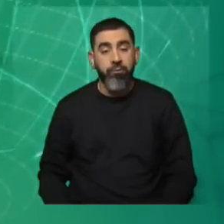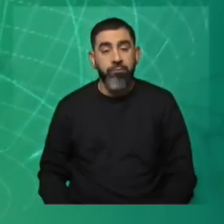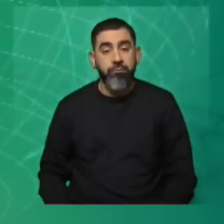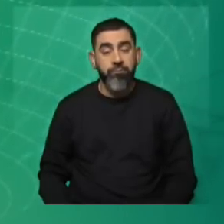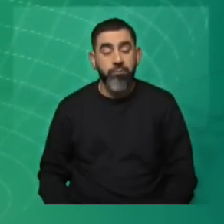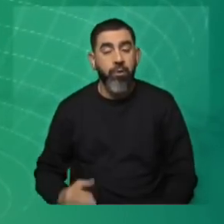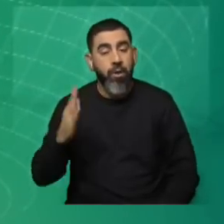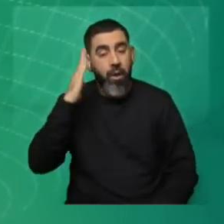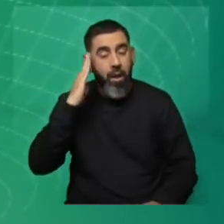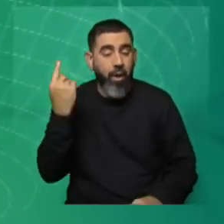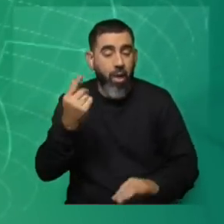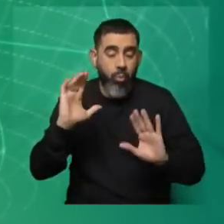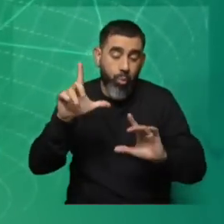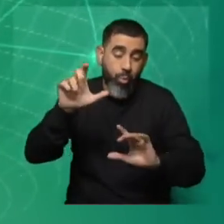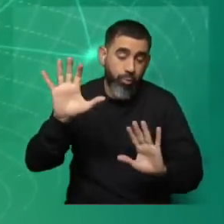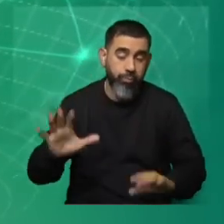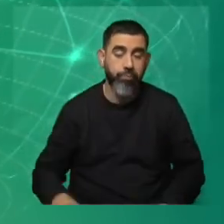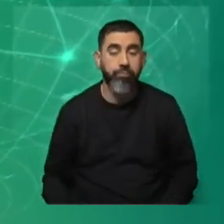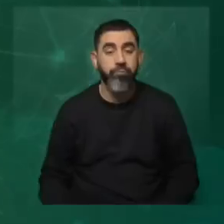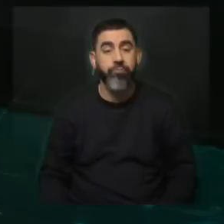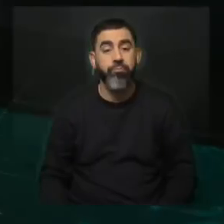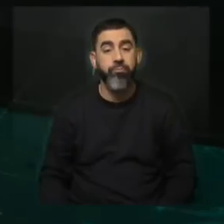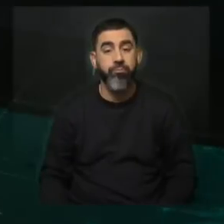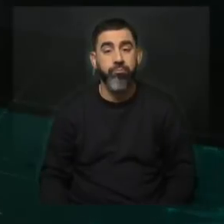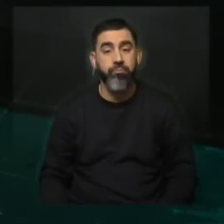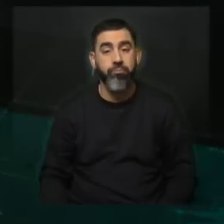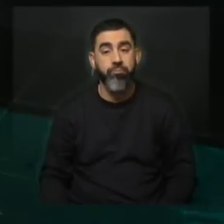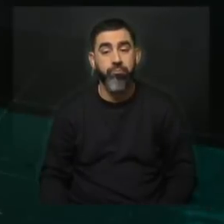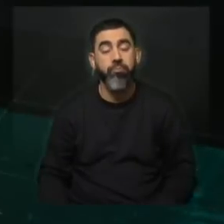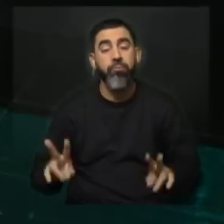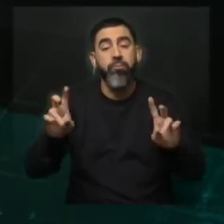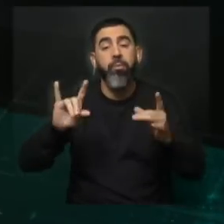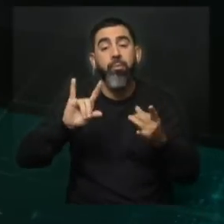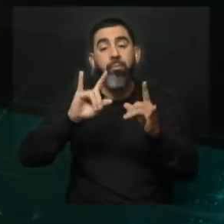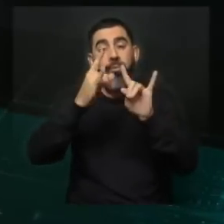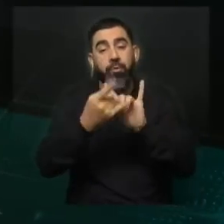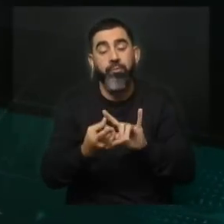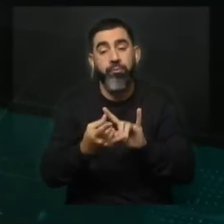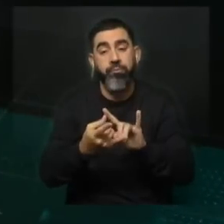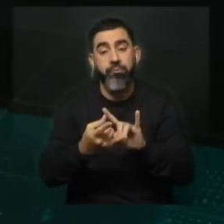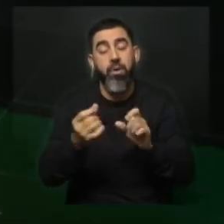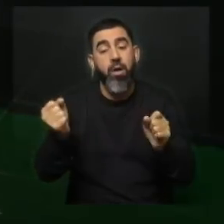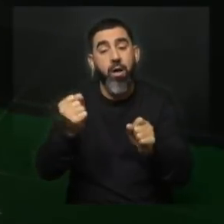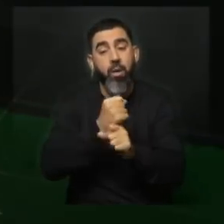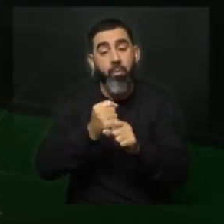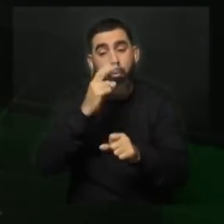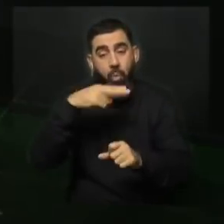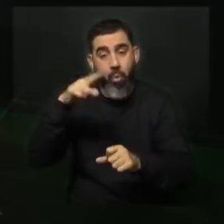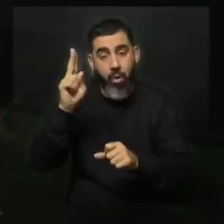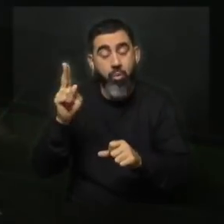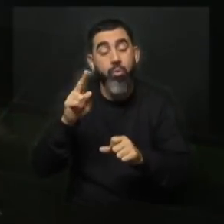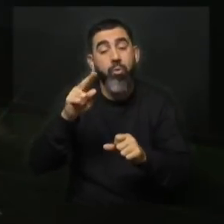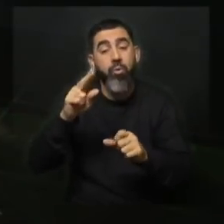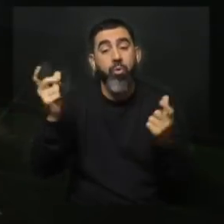a su Leal saber y entender lo metemos en asuntos parlamentarios ahora porque fue aprobado por unanimidad